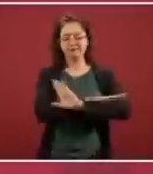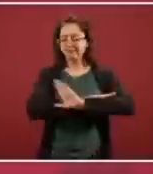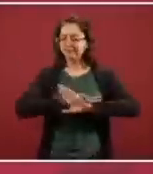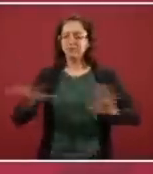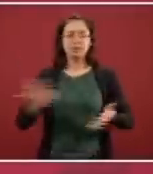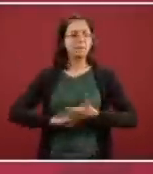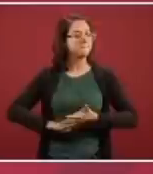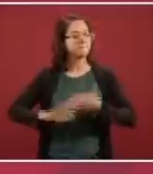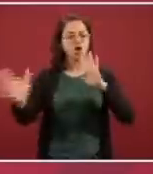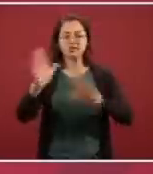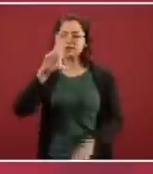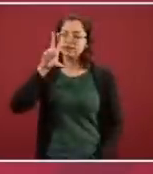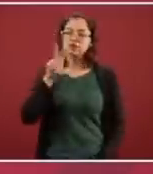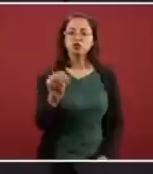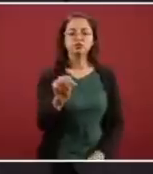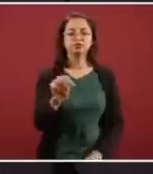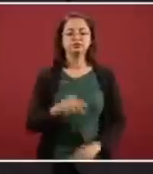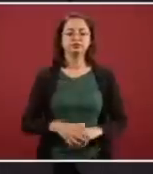violencia.